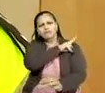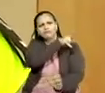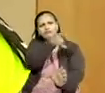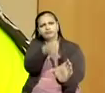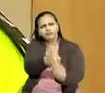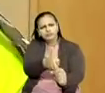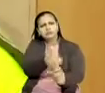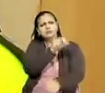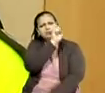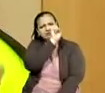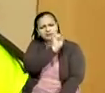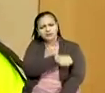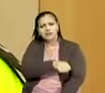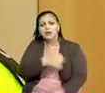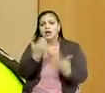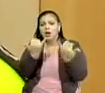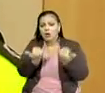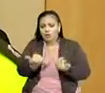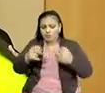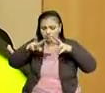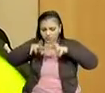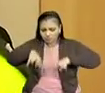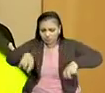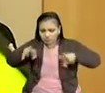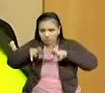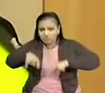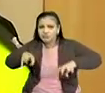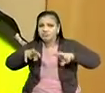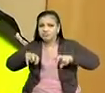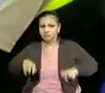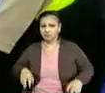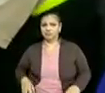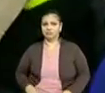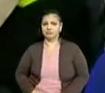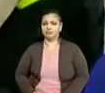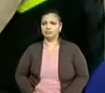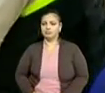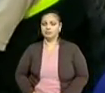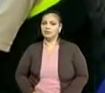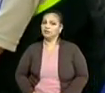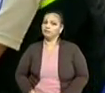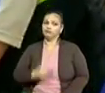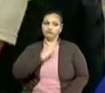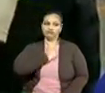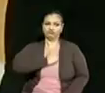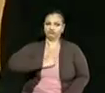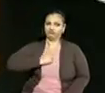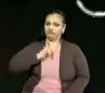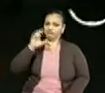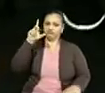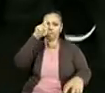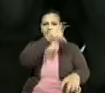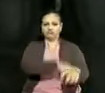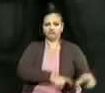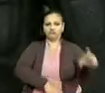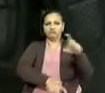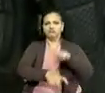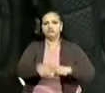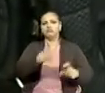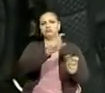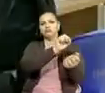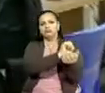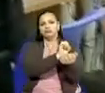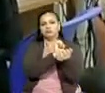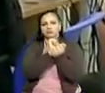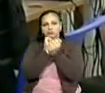de investigaciones. Posterior con las investigaciones se va a poder dar con alguna cosa más. Quedó aprehendido para continuar con el proceso que se requiere y